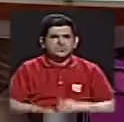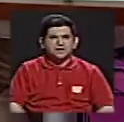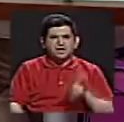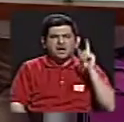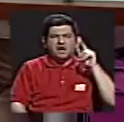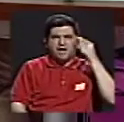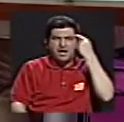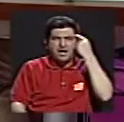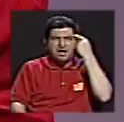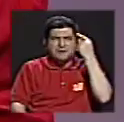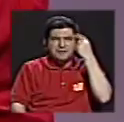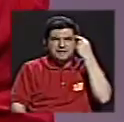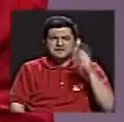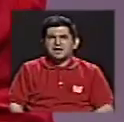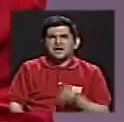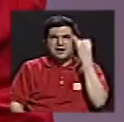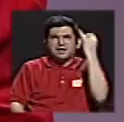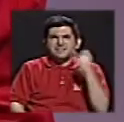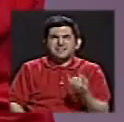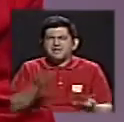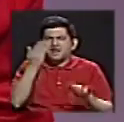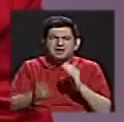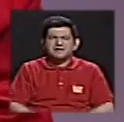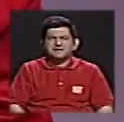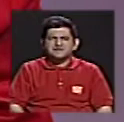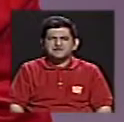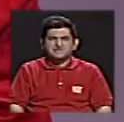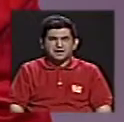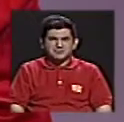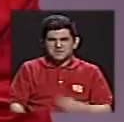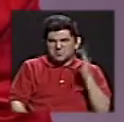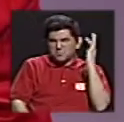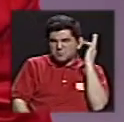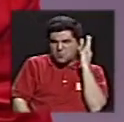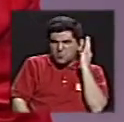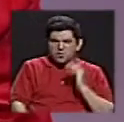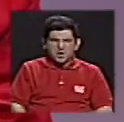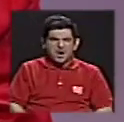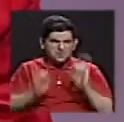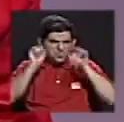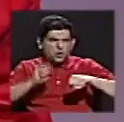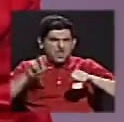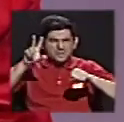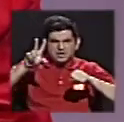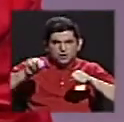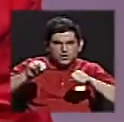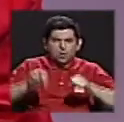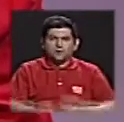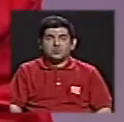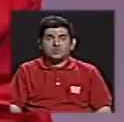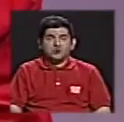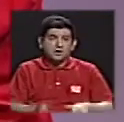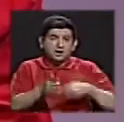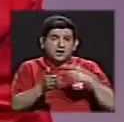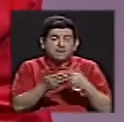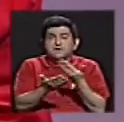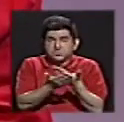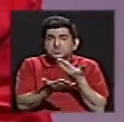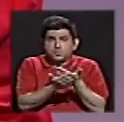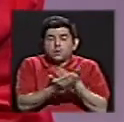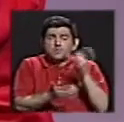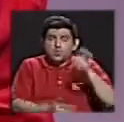de que si la mujer es capaz o no es capaz, ¿verdad? Y tenemos experiencias muy fuertes en donde hemos hecho declaraciones y evidencias,